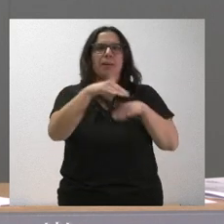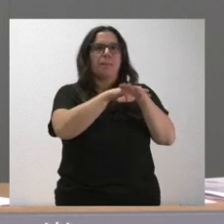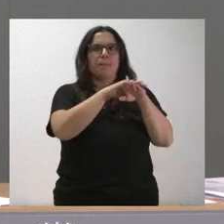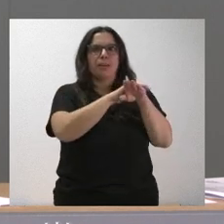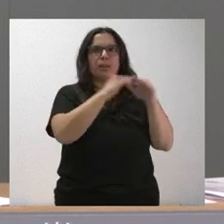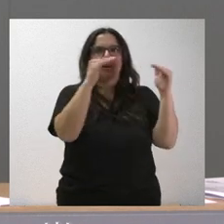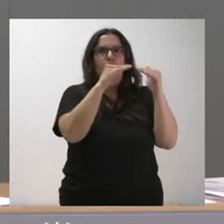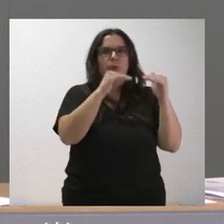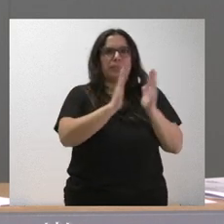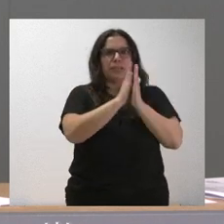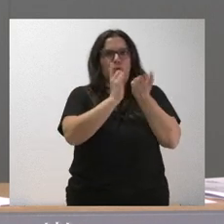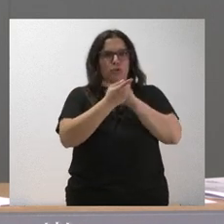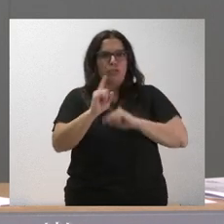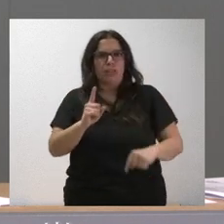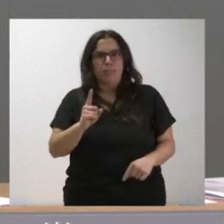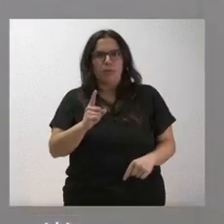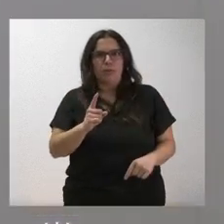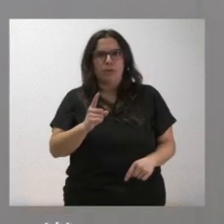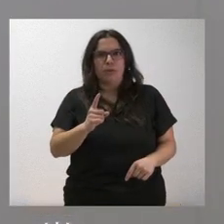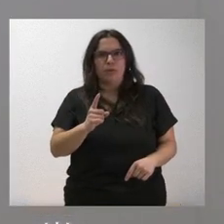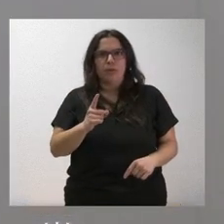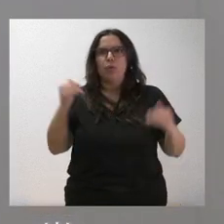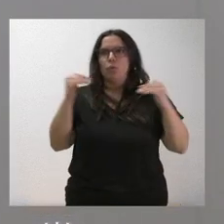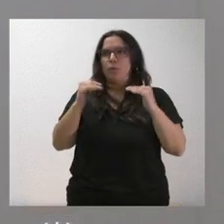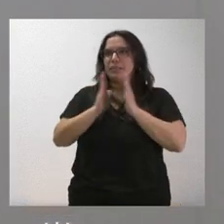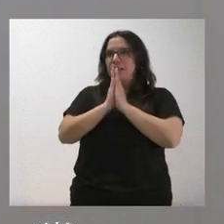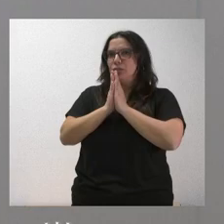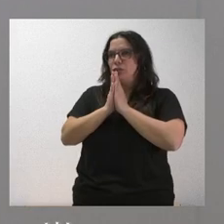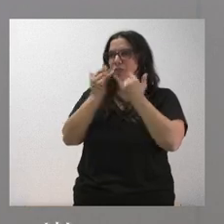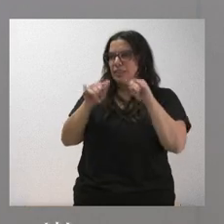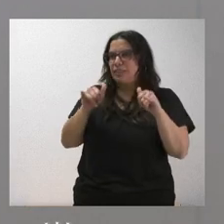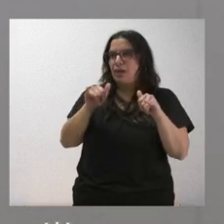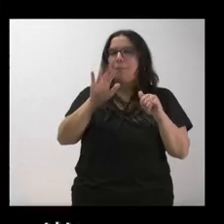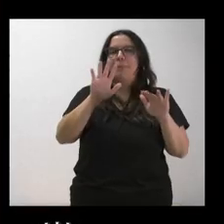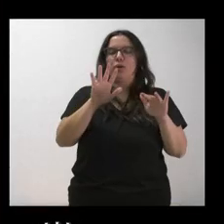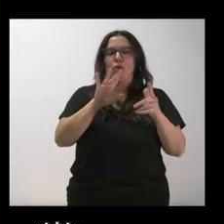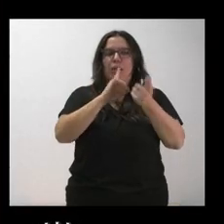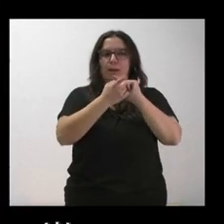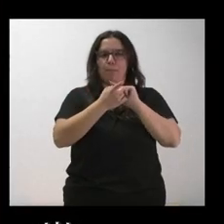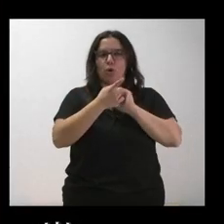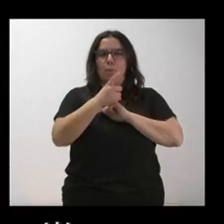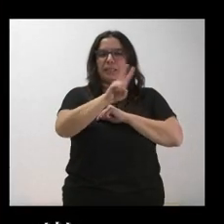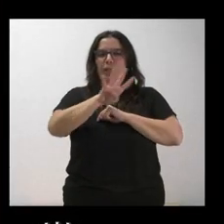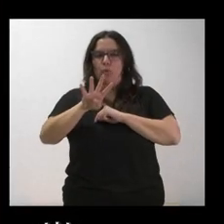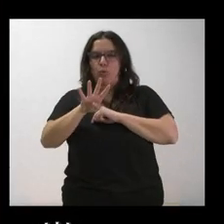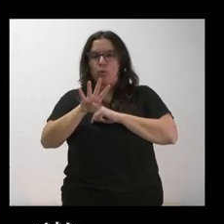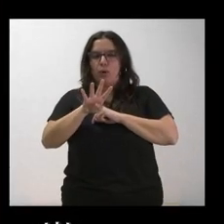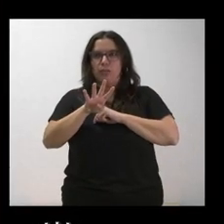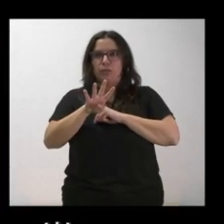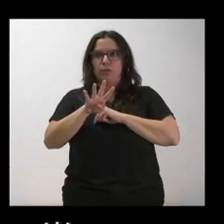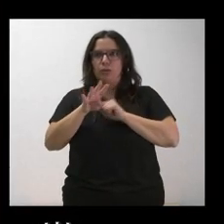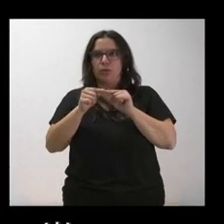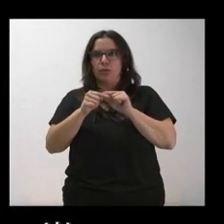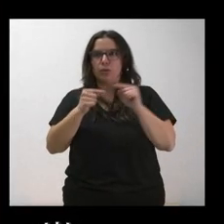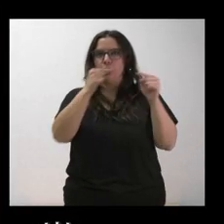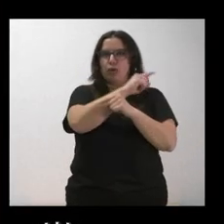Santo no el jueves Santo es fiesta en castill León Sí pero no se cambió el 23 de abril al jueves Santo